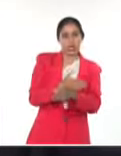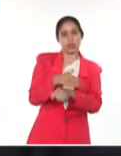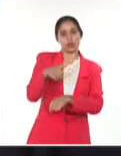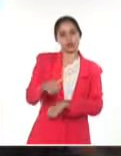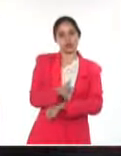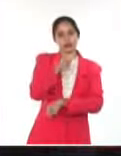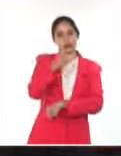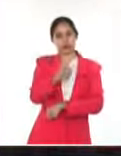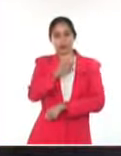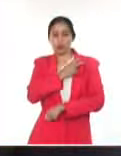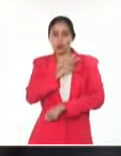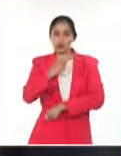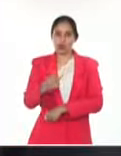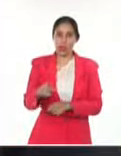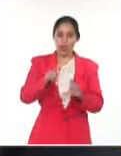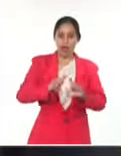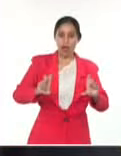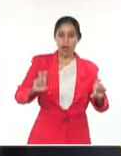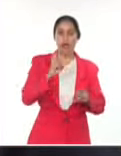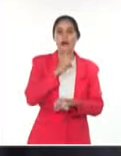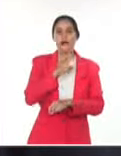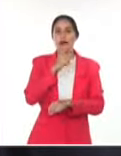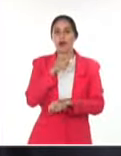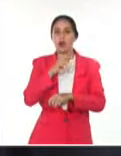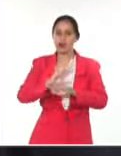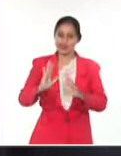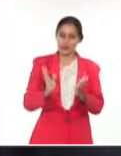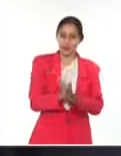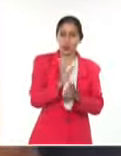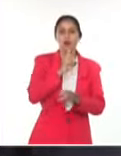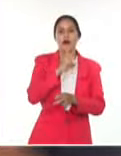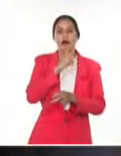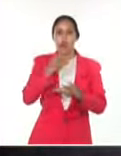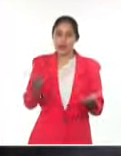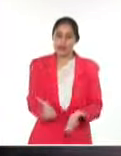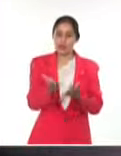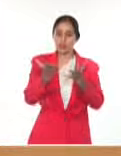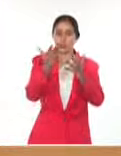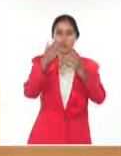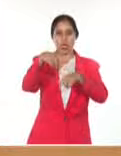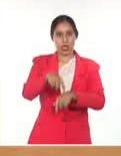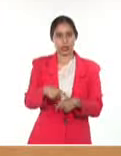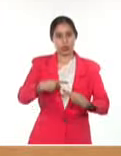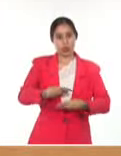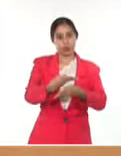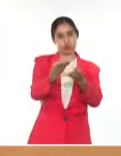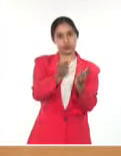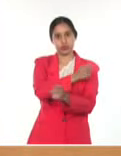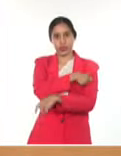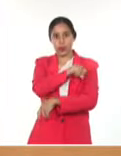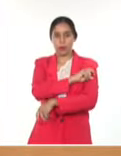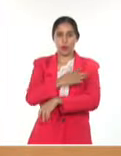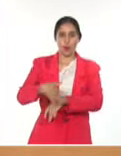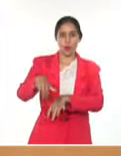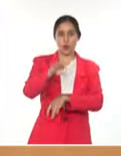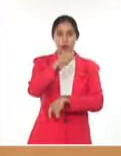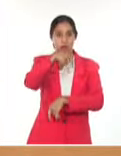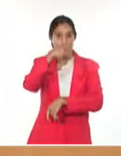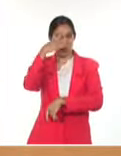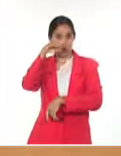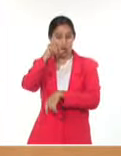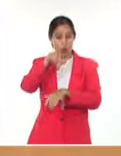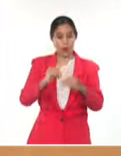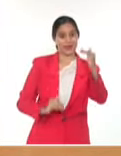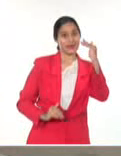voluntad hidráulica, a todo lo que tiene que ver con el desarrollo hidráulico de Cuba. Y hoy que nosotros tengamos la capacidad, a partir del